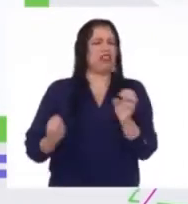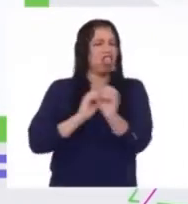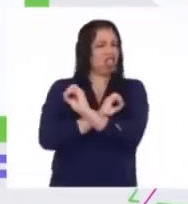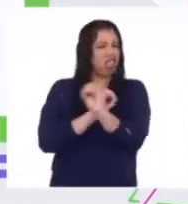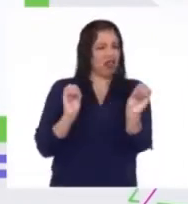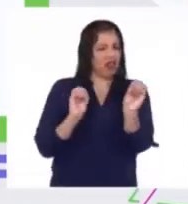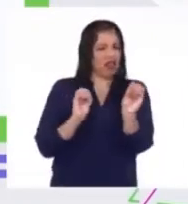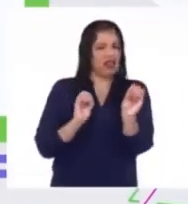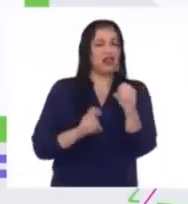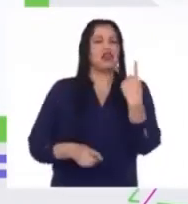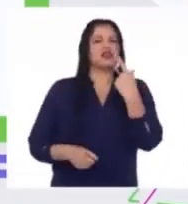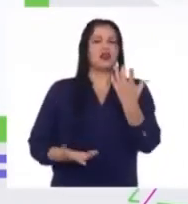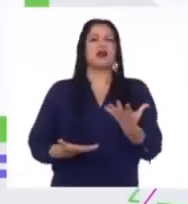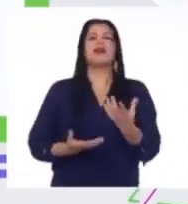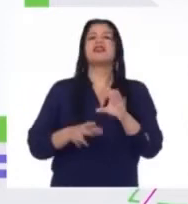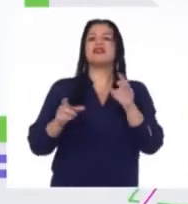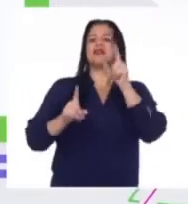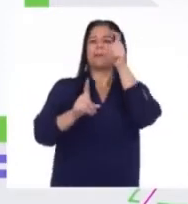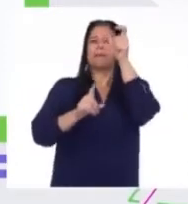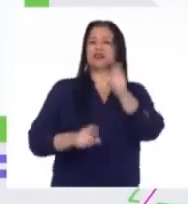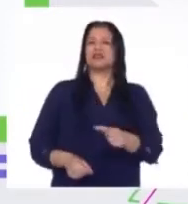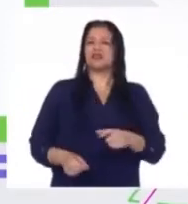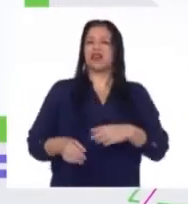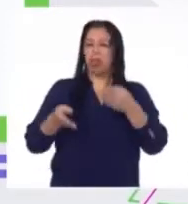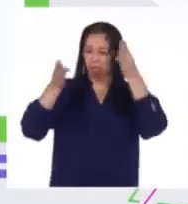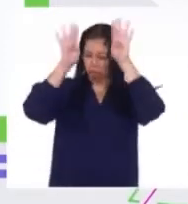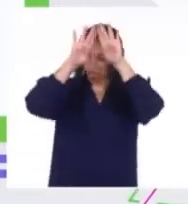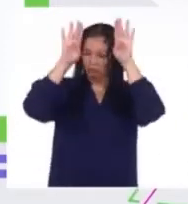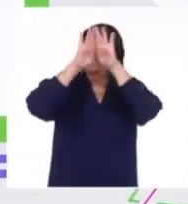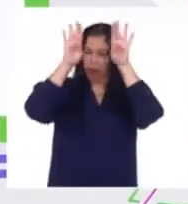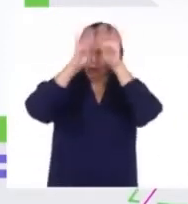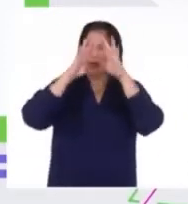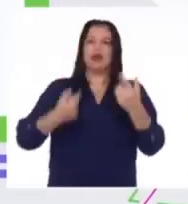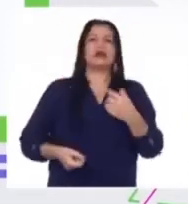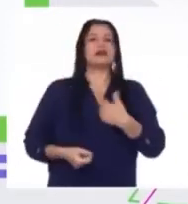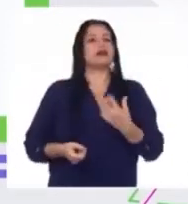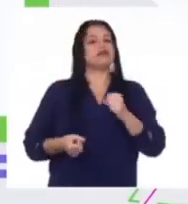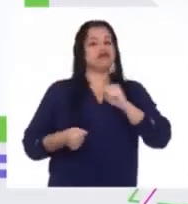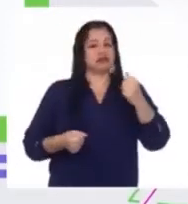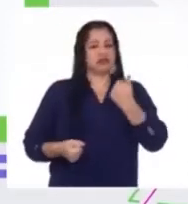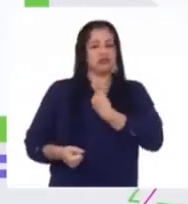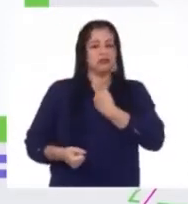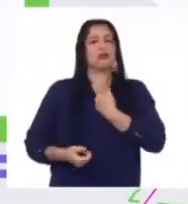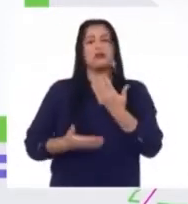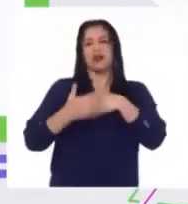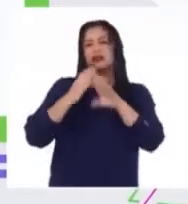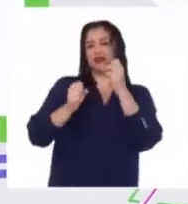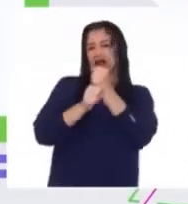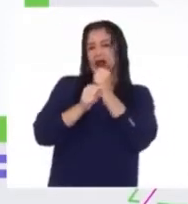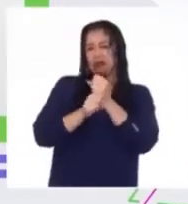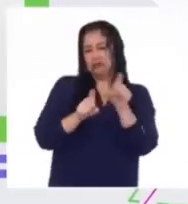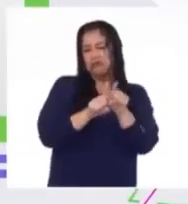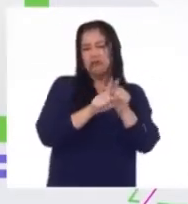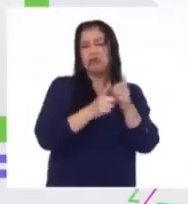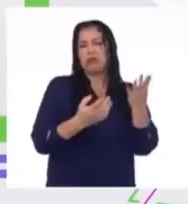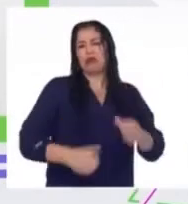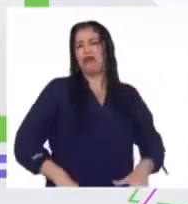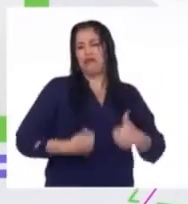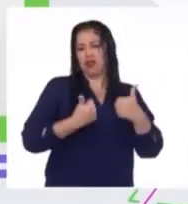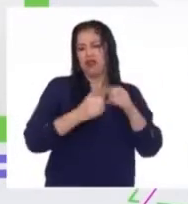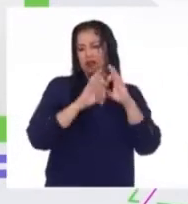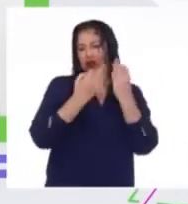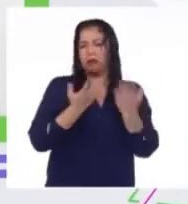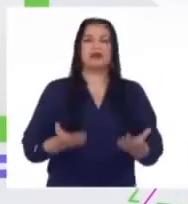nada, solo te convierten en una persona cerrada, perjudicándote tanto en la vida laboral como en la vida cotidiana.